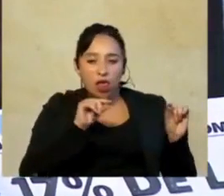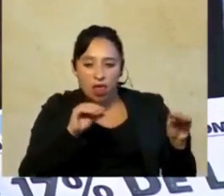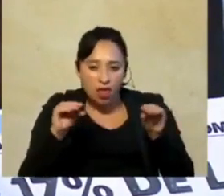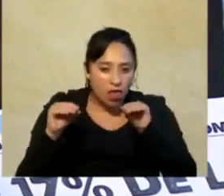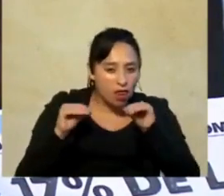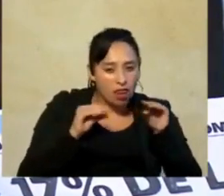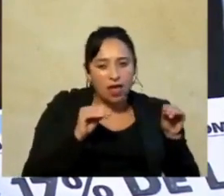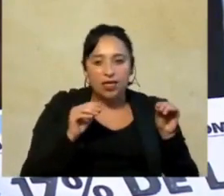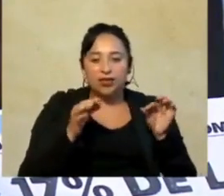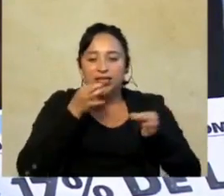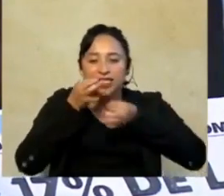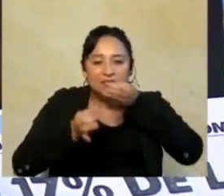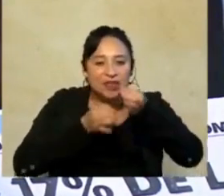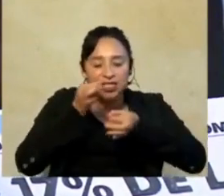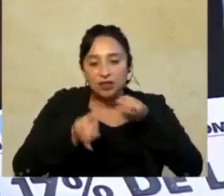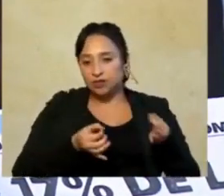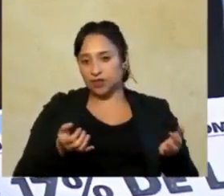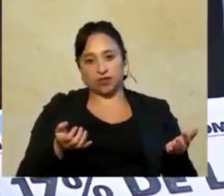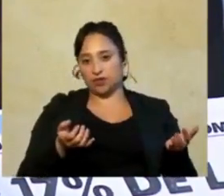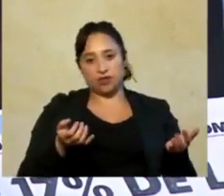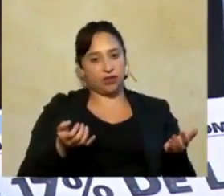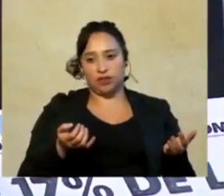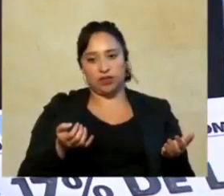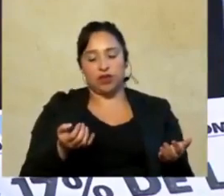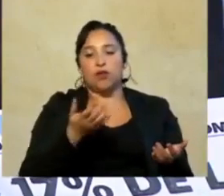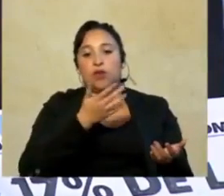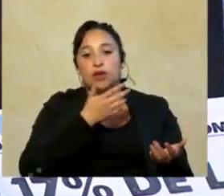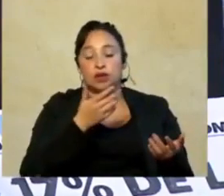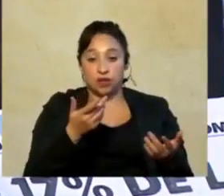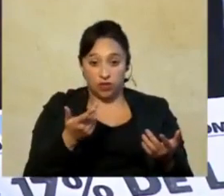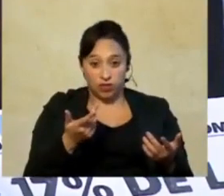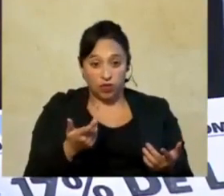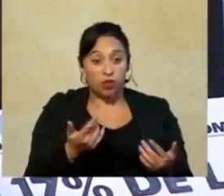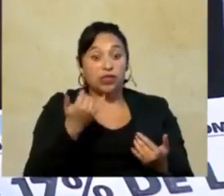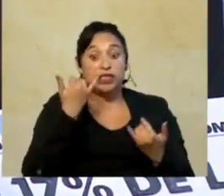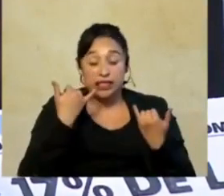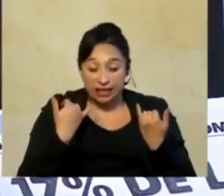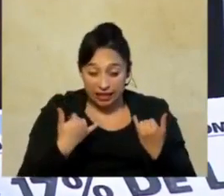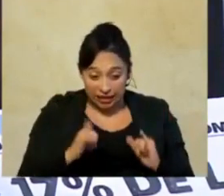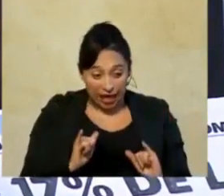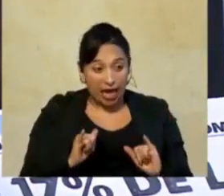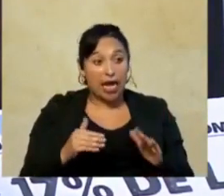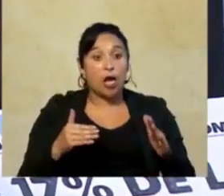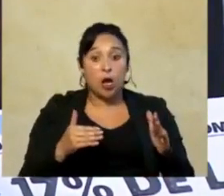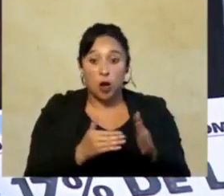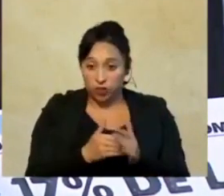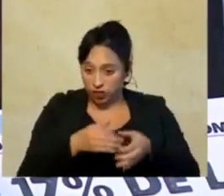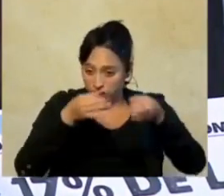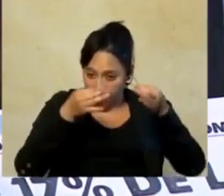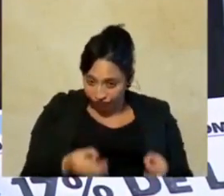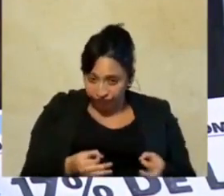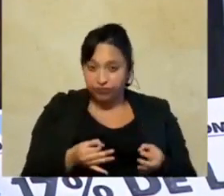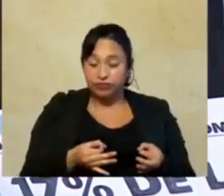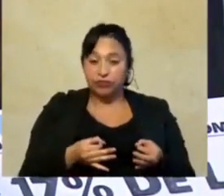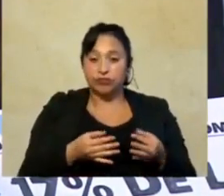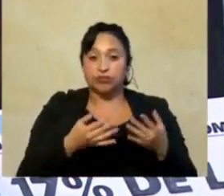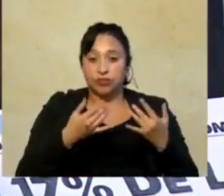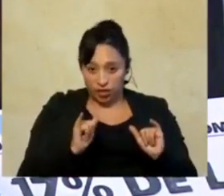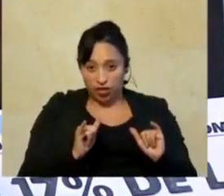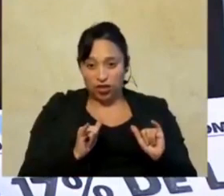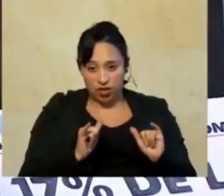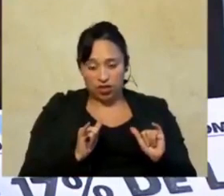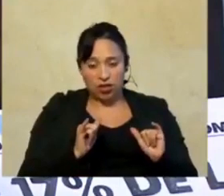chanchullos cuando la fiscalía no cuando no hay una condena en firme por estas actividades decía una persona que el peor enemigo de la